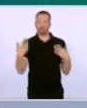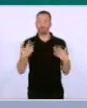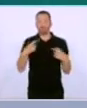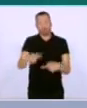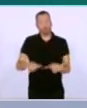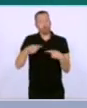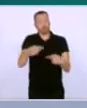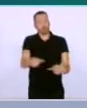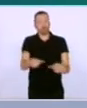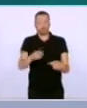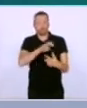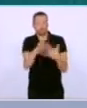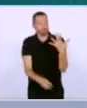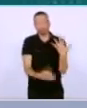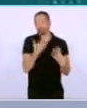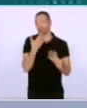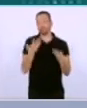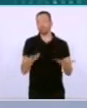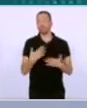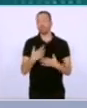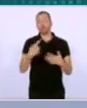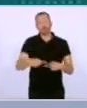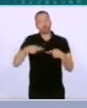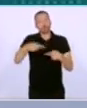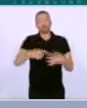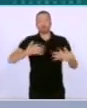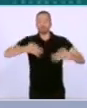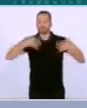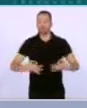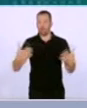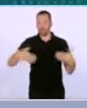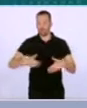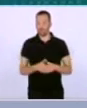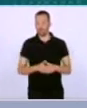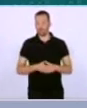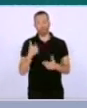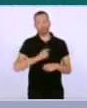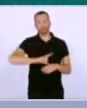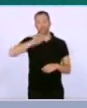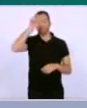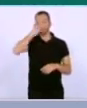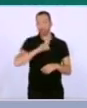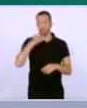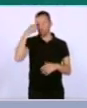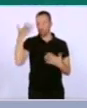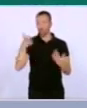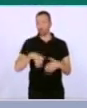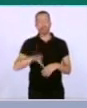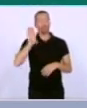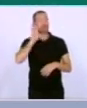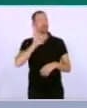una de ellas la de la seguridad recuerdo la cantidad de crímenes gravísimos que se han cometido en España